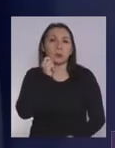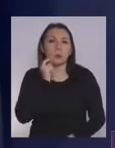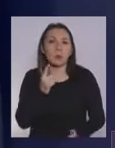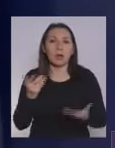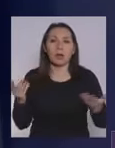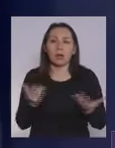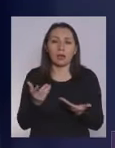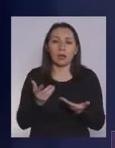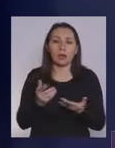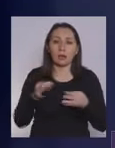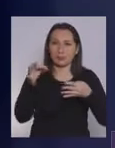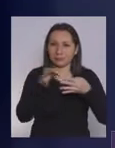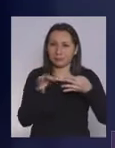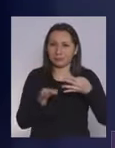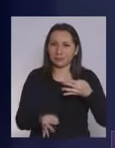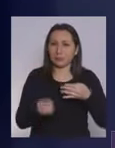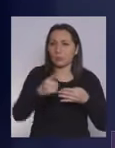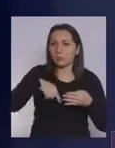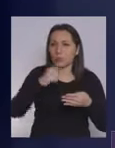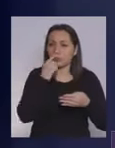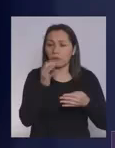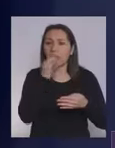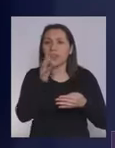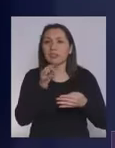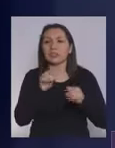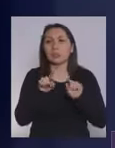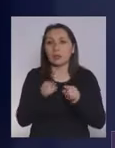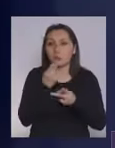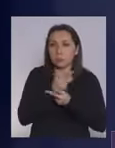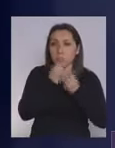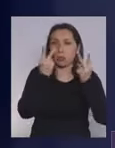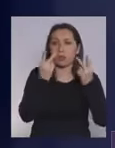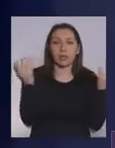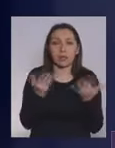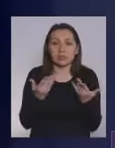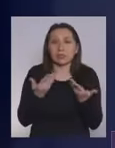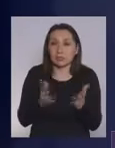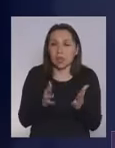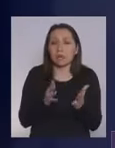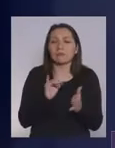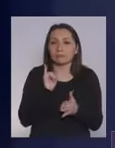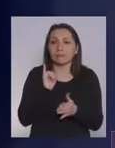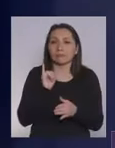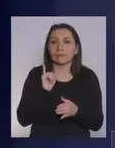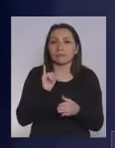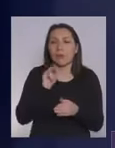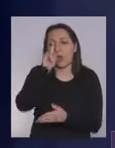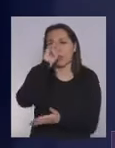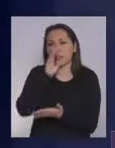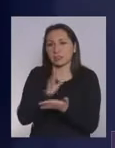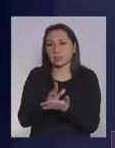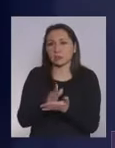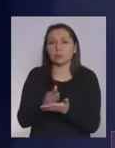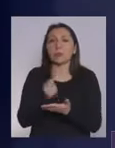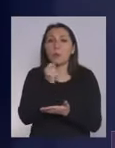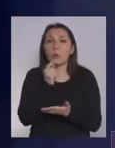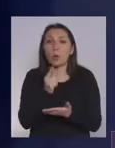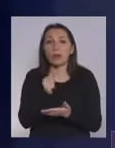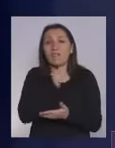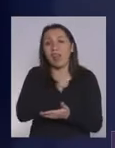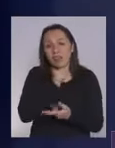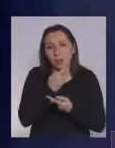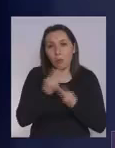aquellos indicadores que nosotros vamos a indicar a publicar que ya estamos considerando en la toma de decisiones efectivamente aún no está